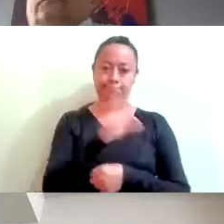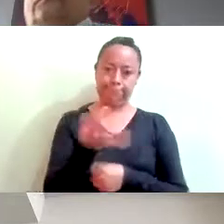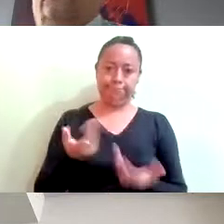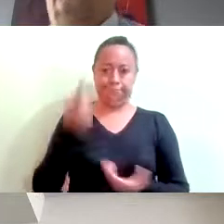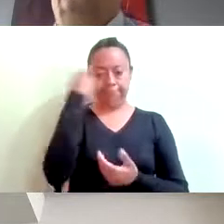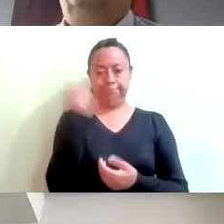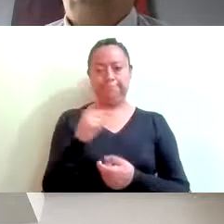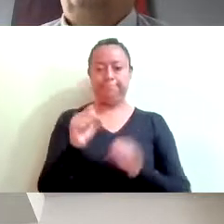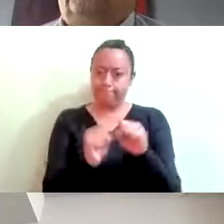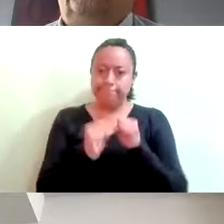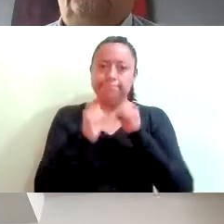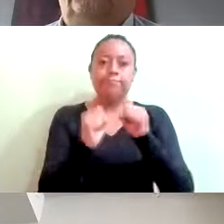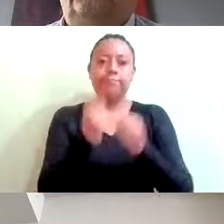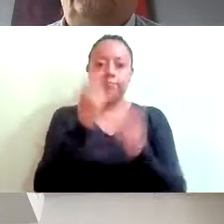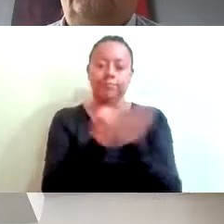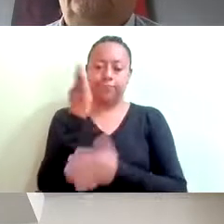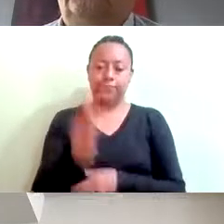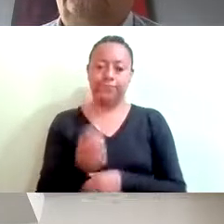se fortalezca el dictamen en ese sentido.